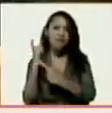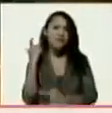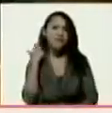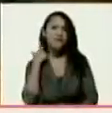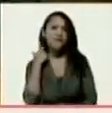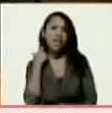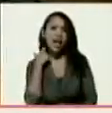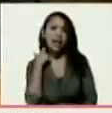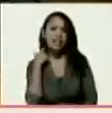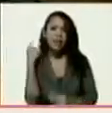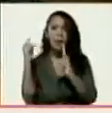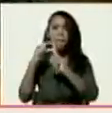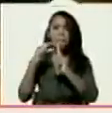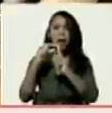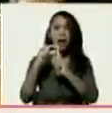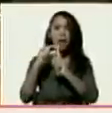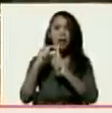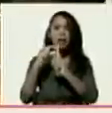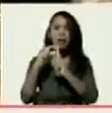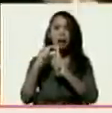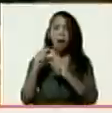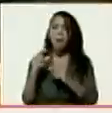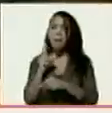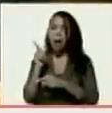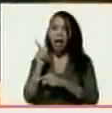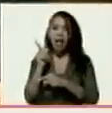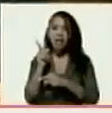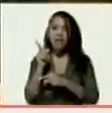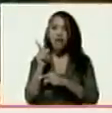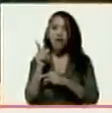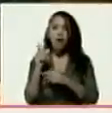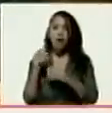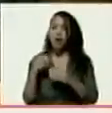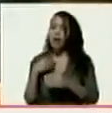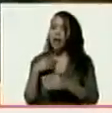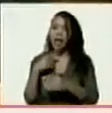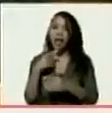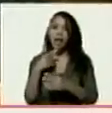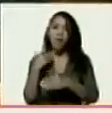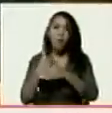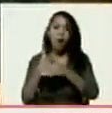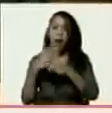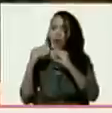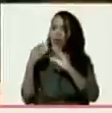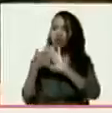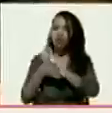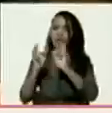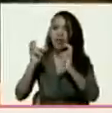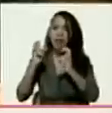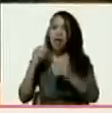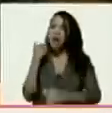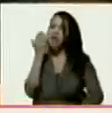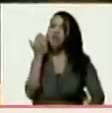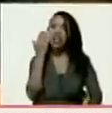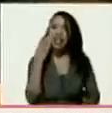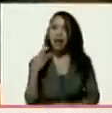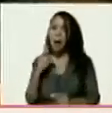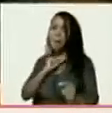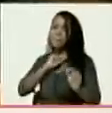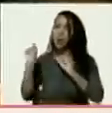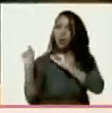viejas frases para dirigirse entre ellos, casi todas con groserías de por medio.